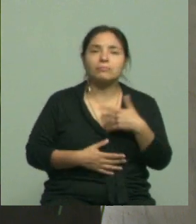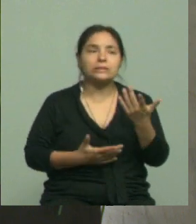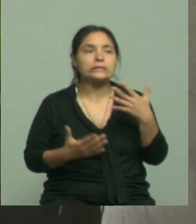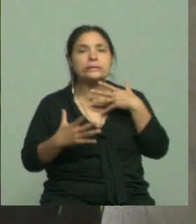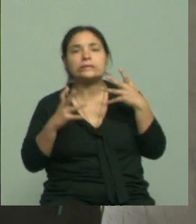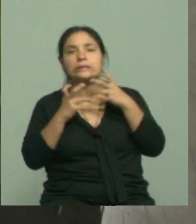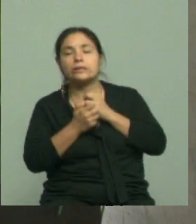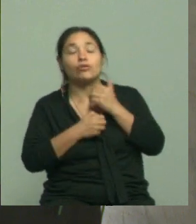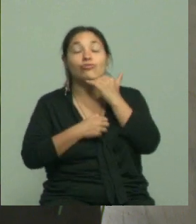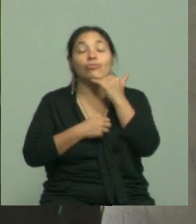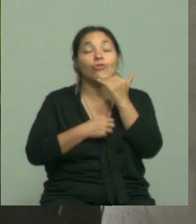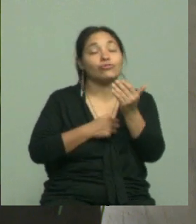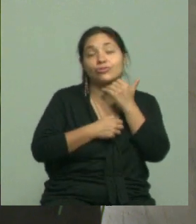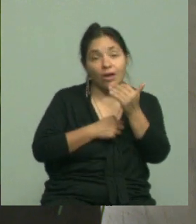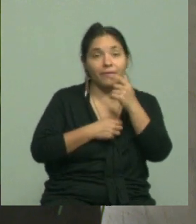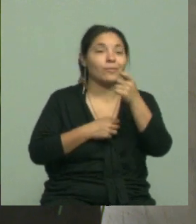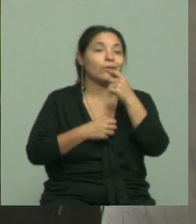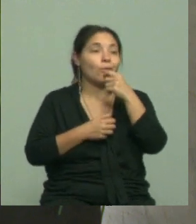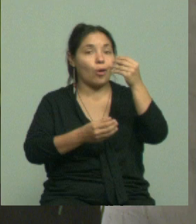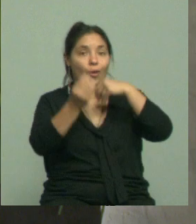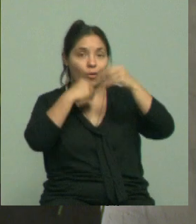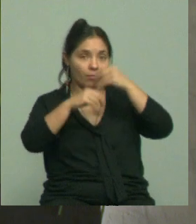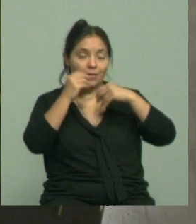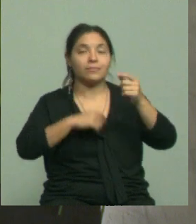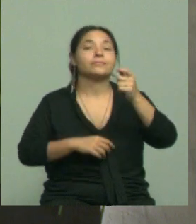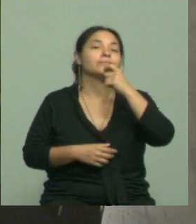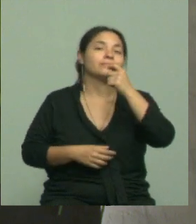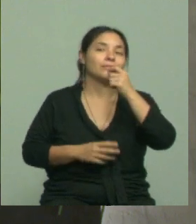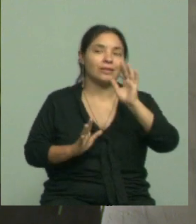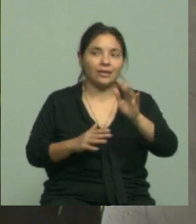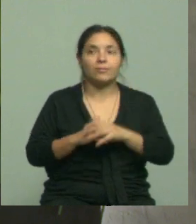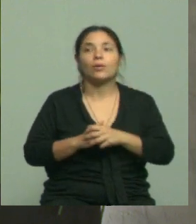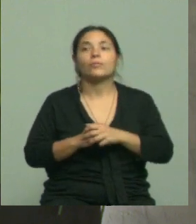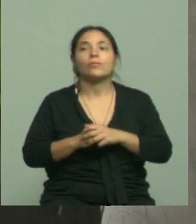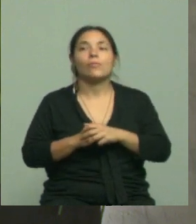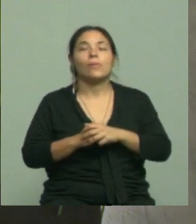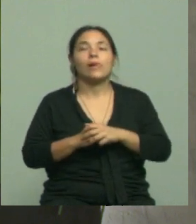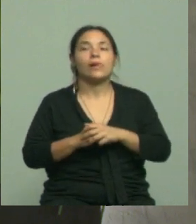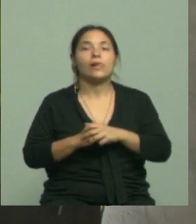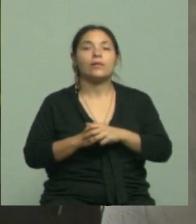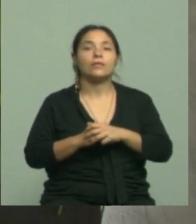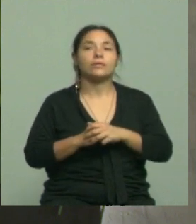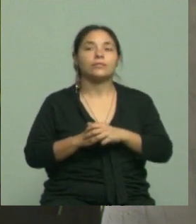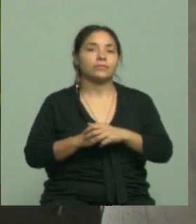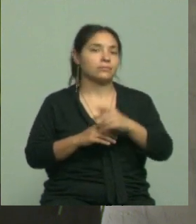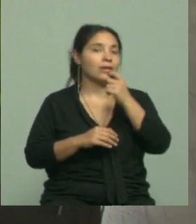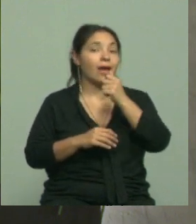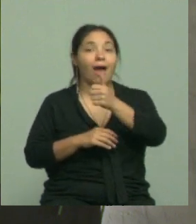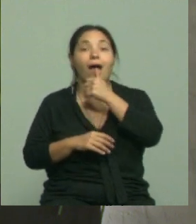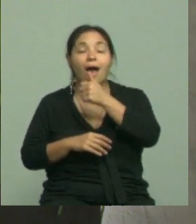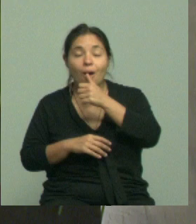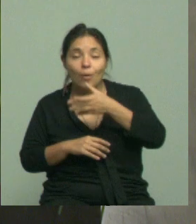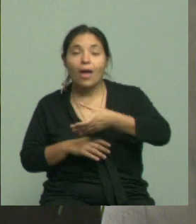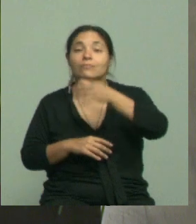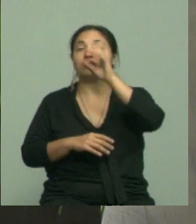Incluso cosas que consumimos. Vos hacías referencia, por ejemplo, que la respuesta es, si le preguntas si toma líquido, te responden